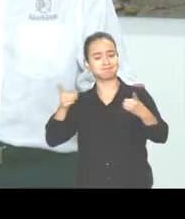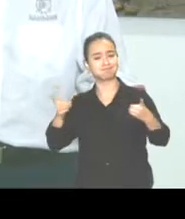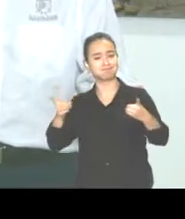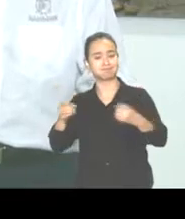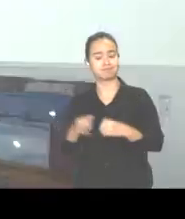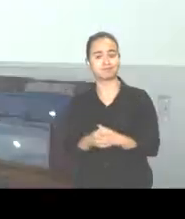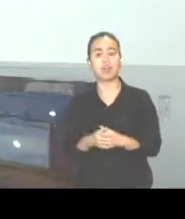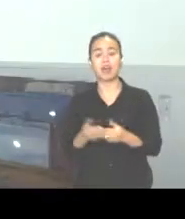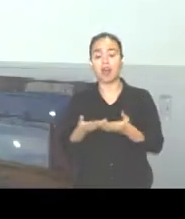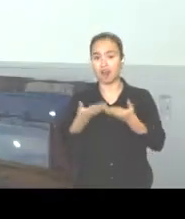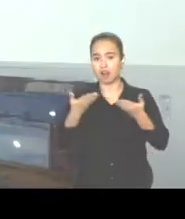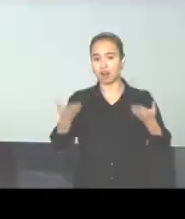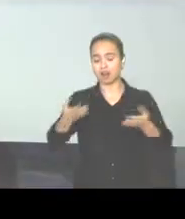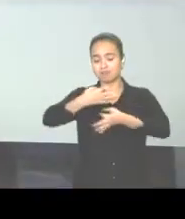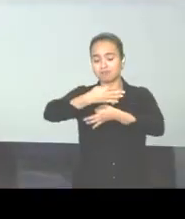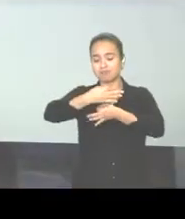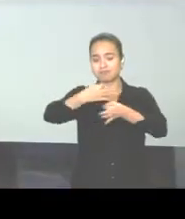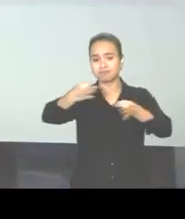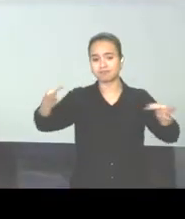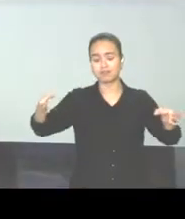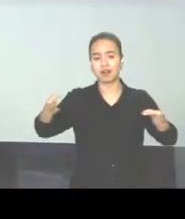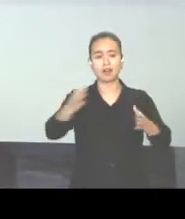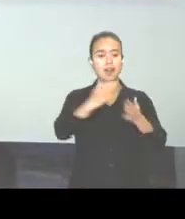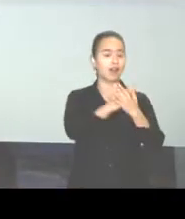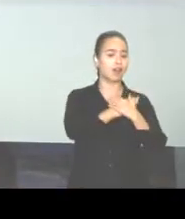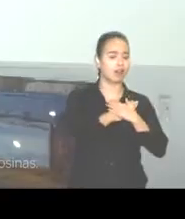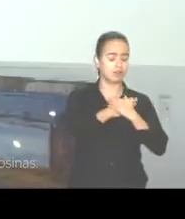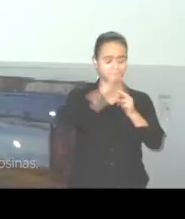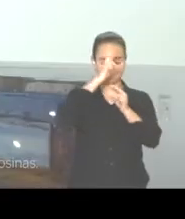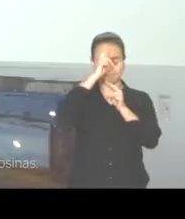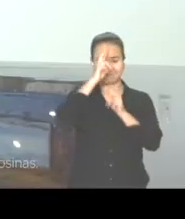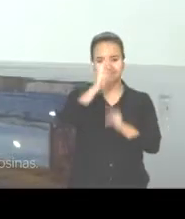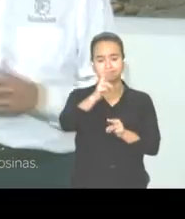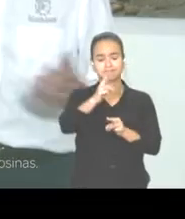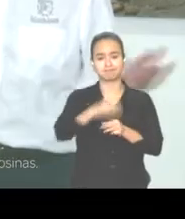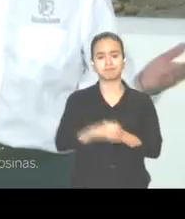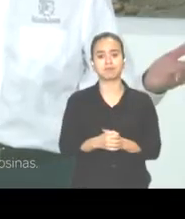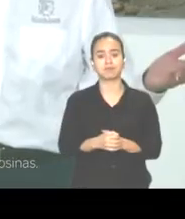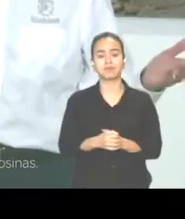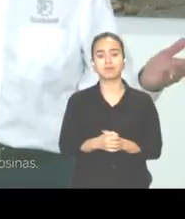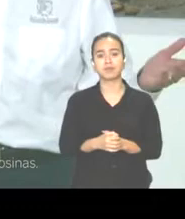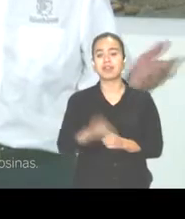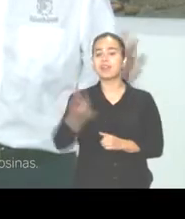con ustedes con mucho cariño un mensaje de amor, de respeto y de